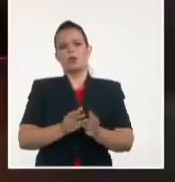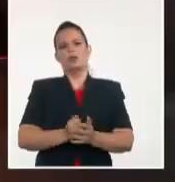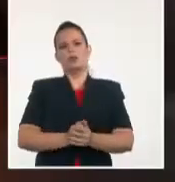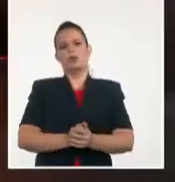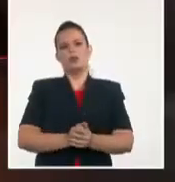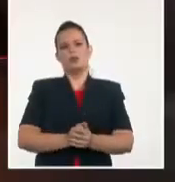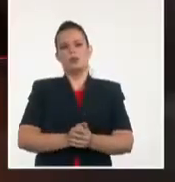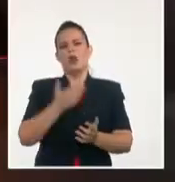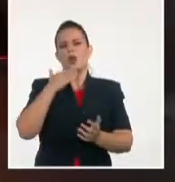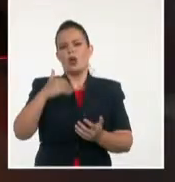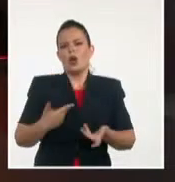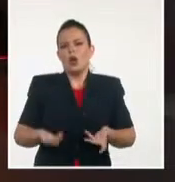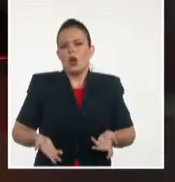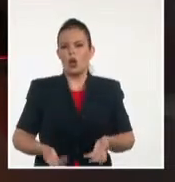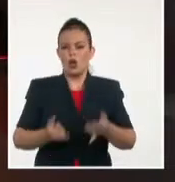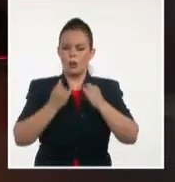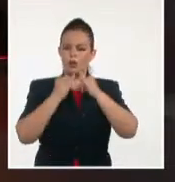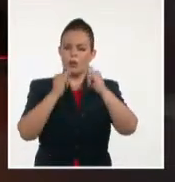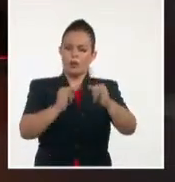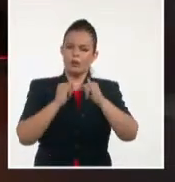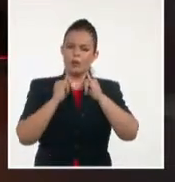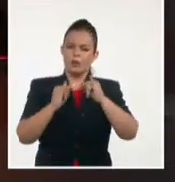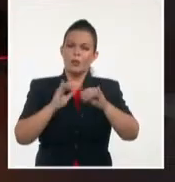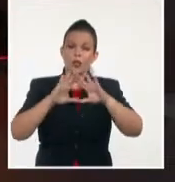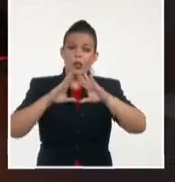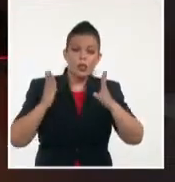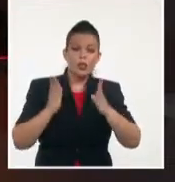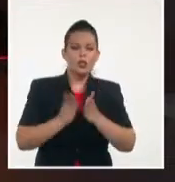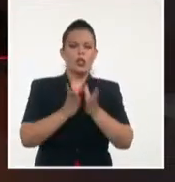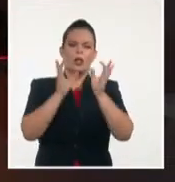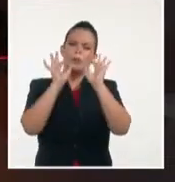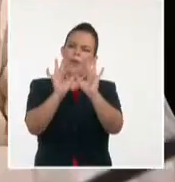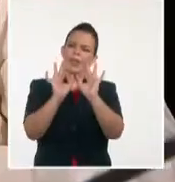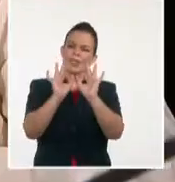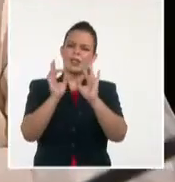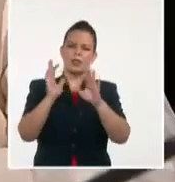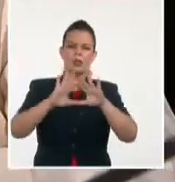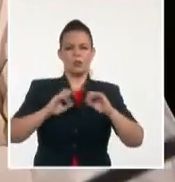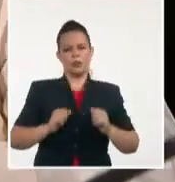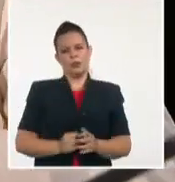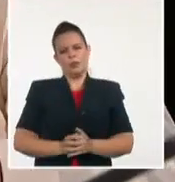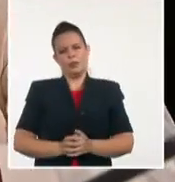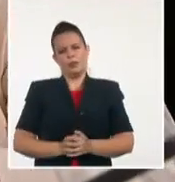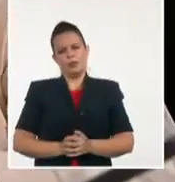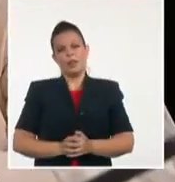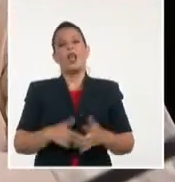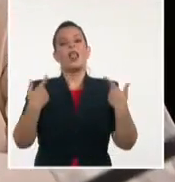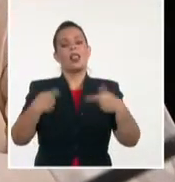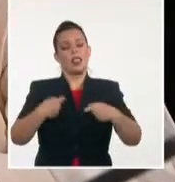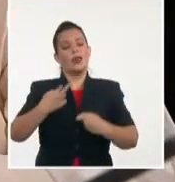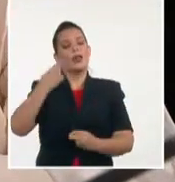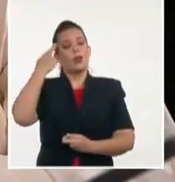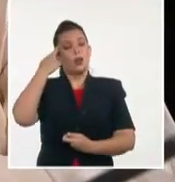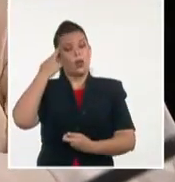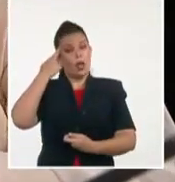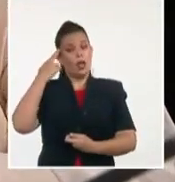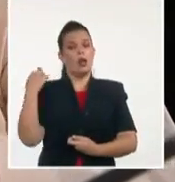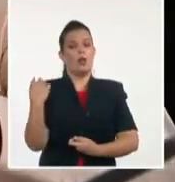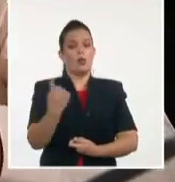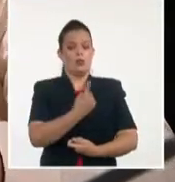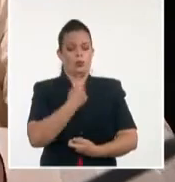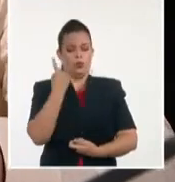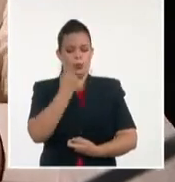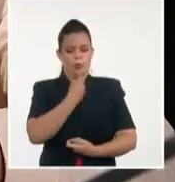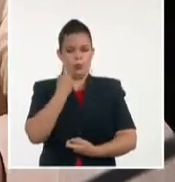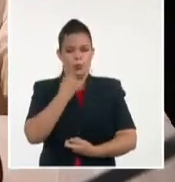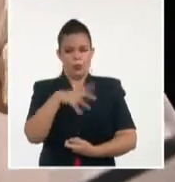información, y una también mayor precisión en algunas de estas cuestiones. Pero no hay que olvidar también que nuestro sistema se mantiene también